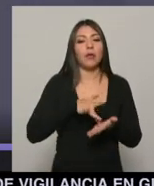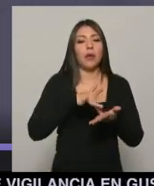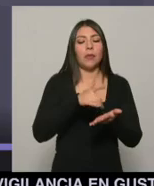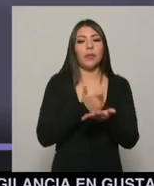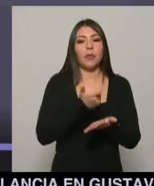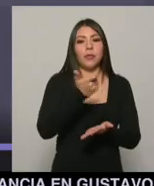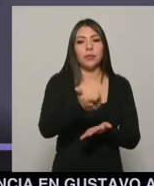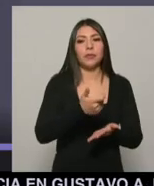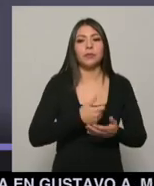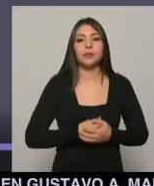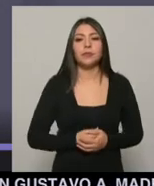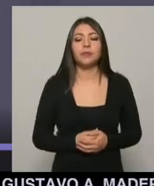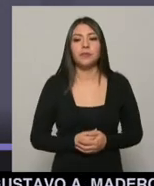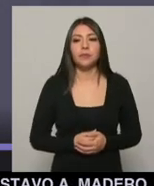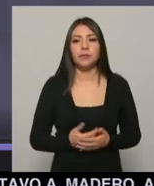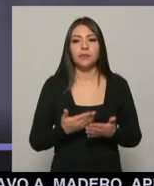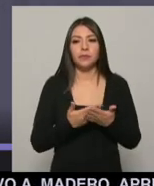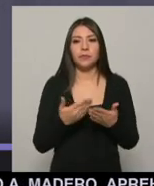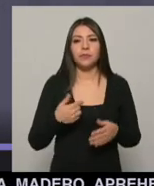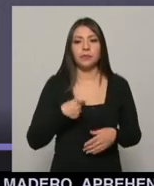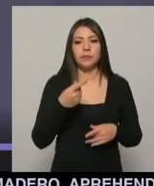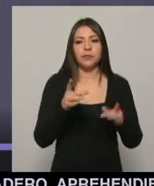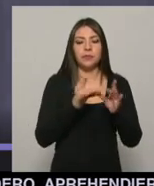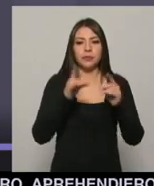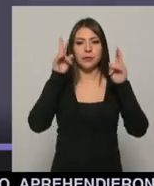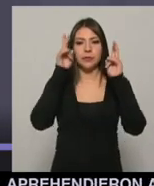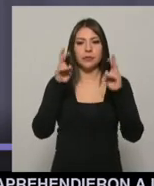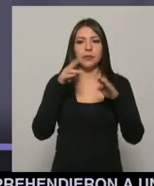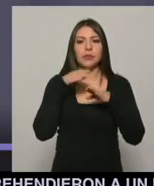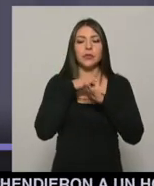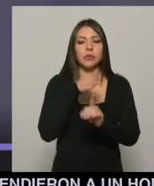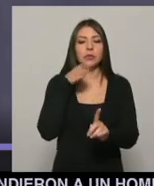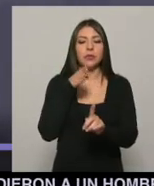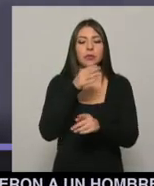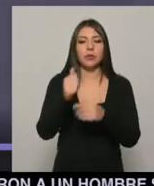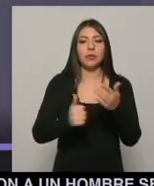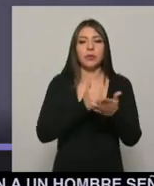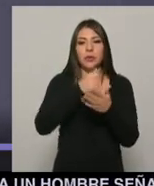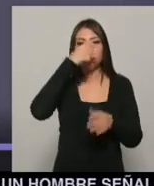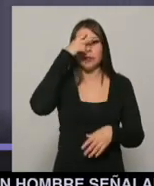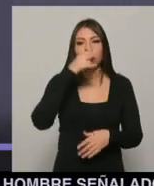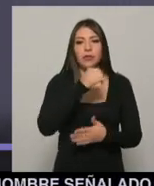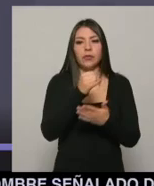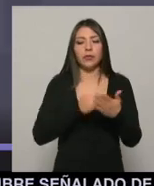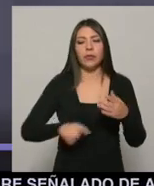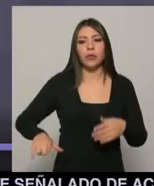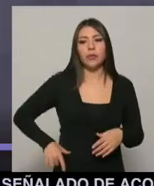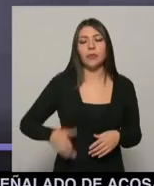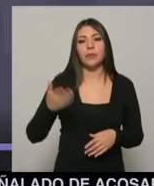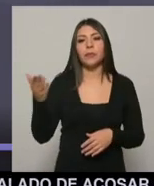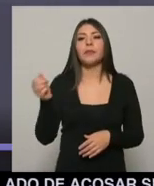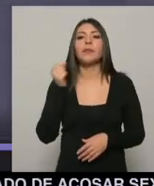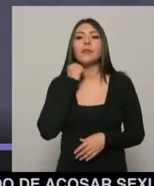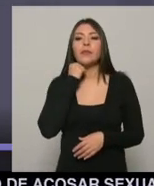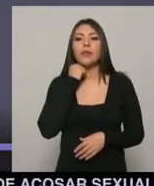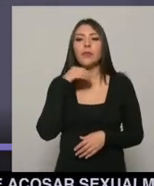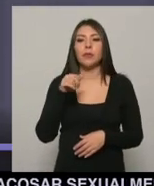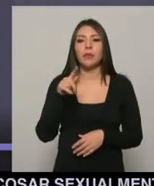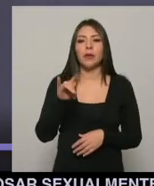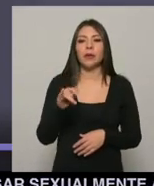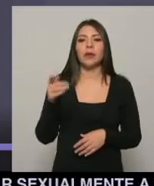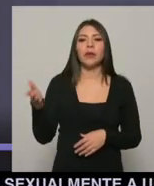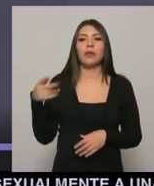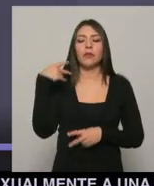Pongo en la mesa de debate el tema relacionado con la Ciudad de México en el informe de gobierno. Senador Martí Batres, llegaste a